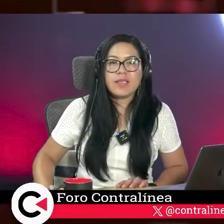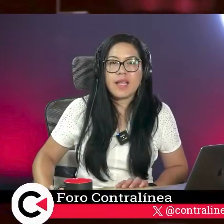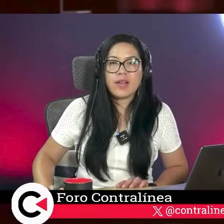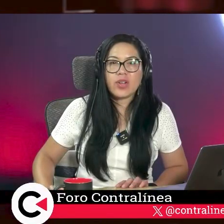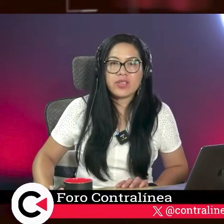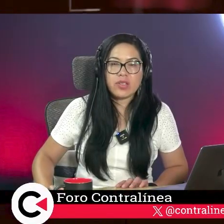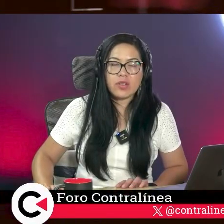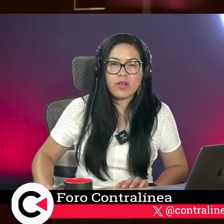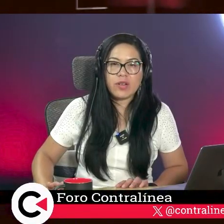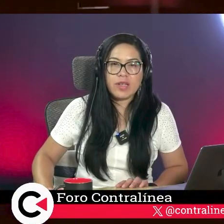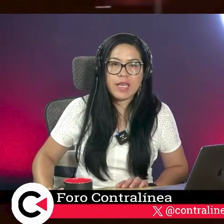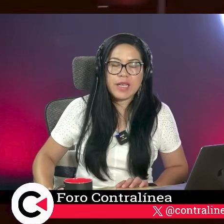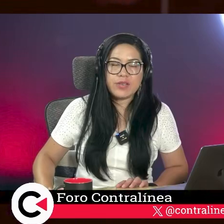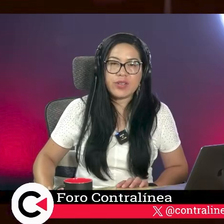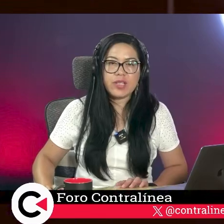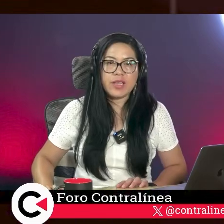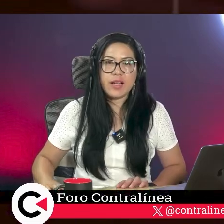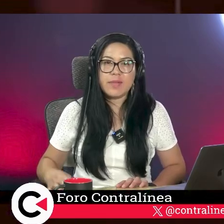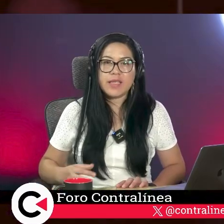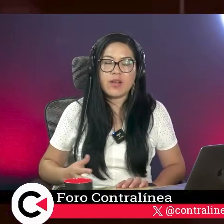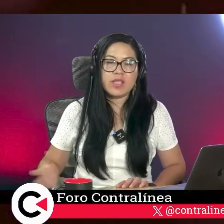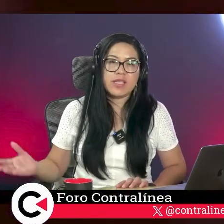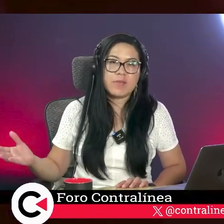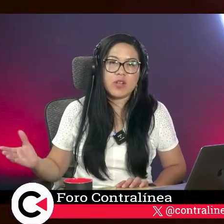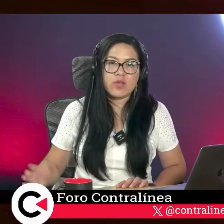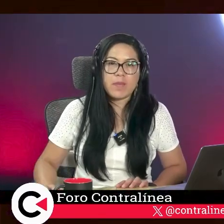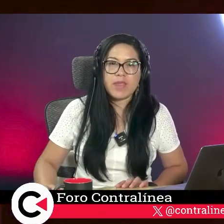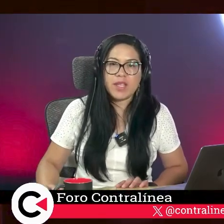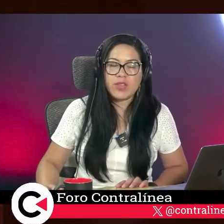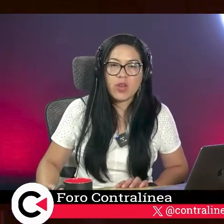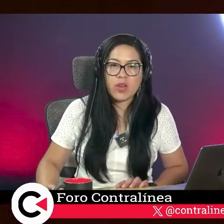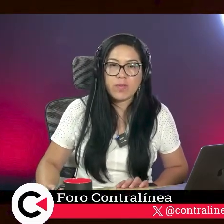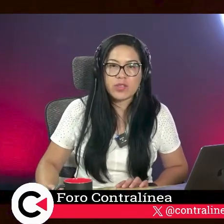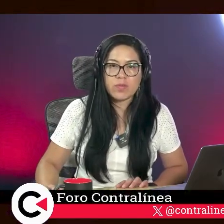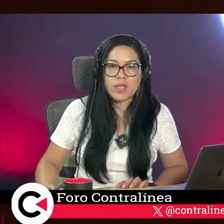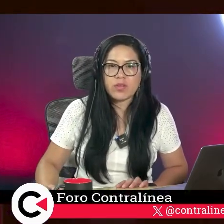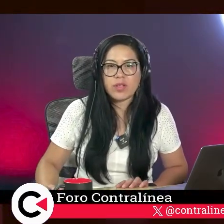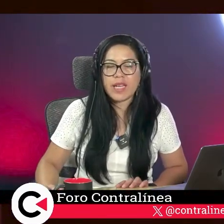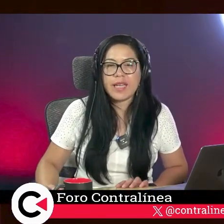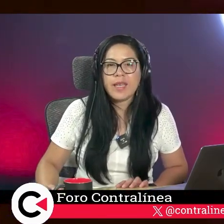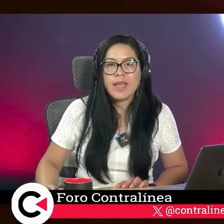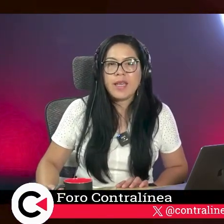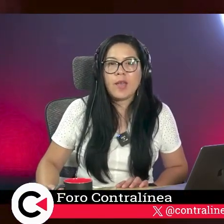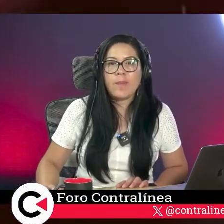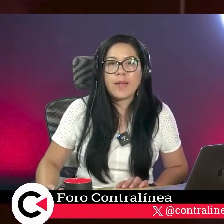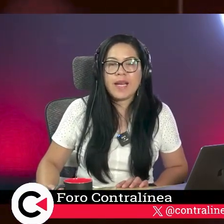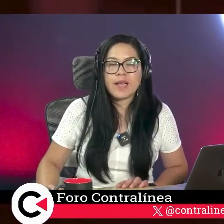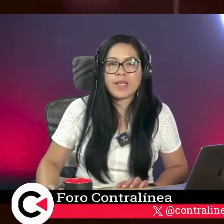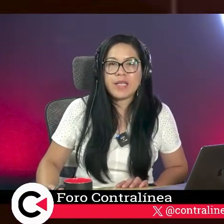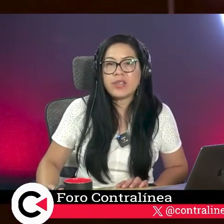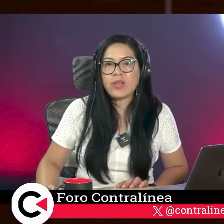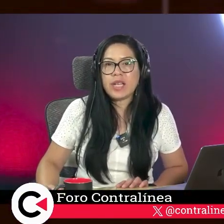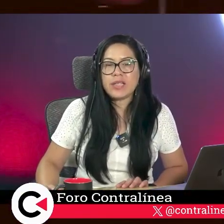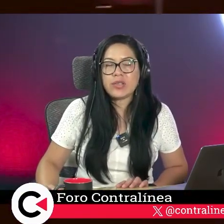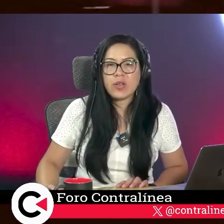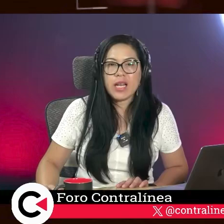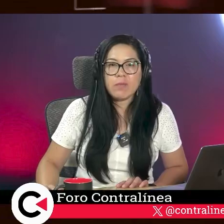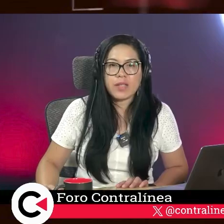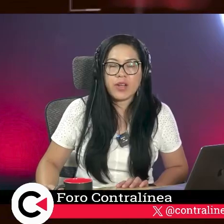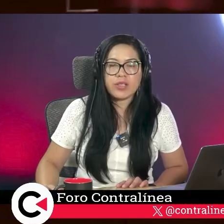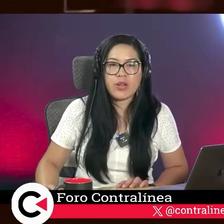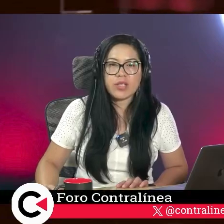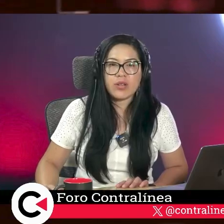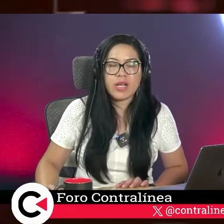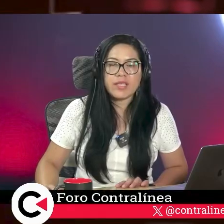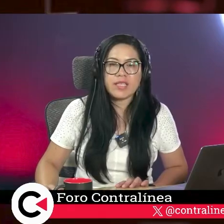Ahí está el rostro de Xóchitl Gálvez, que lo dice absolutamente todo. Por supuesto que para el registro de la historia, el